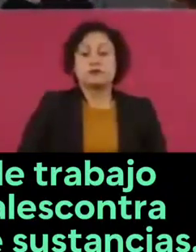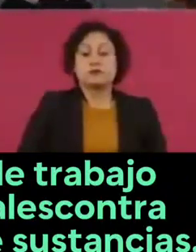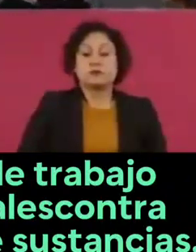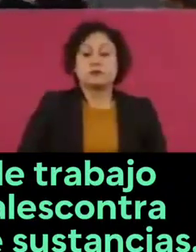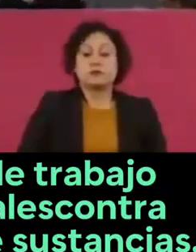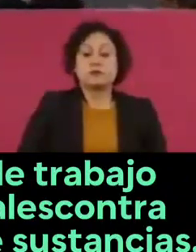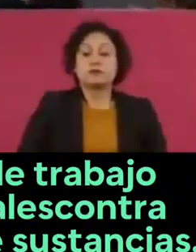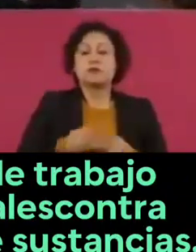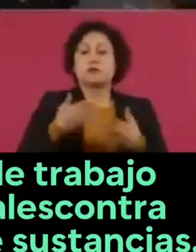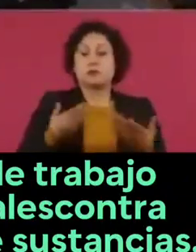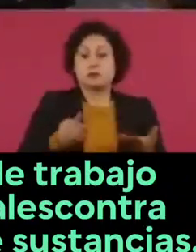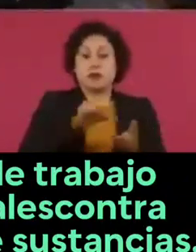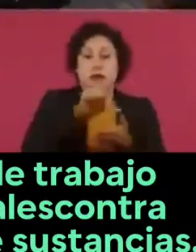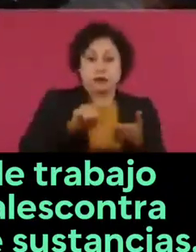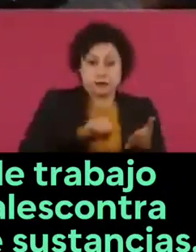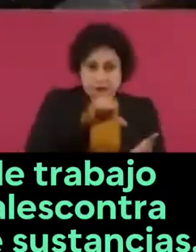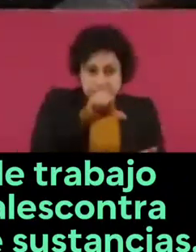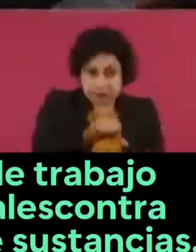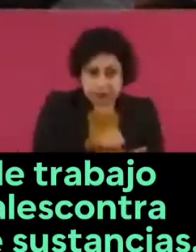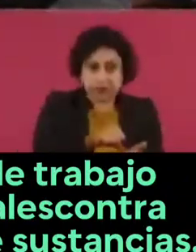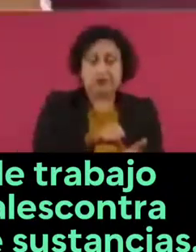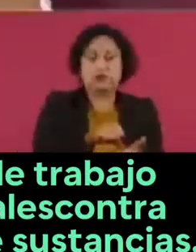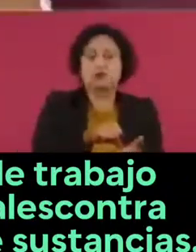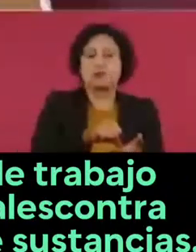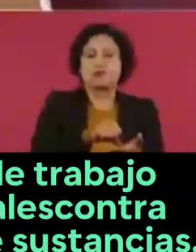son centros de